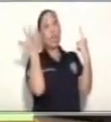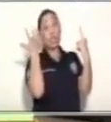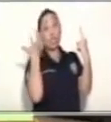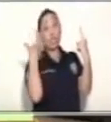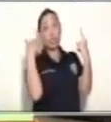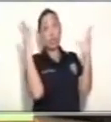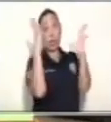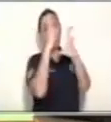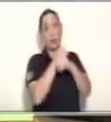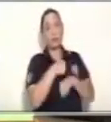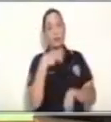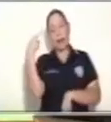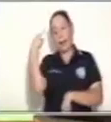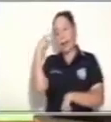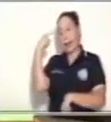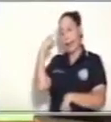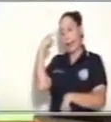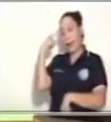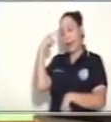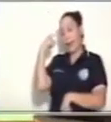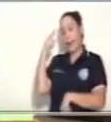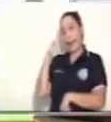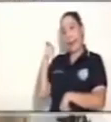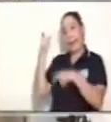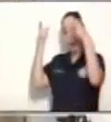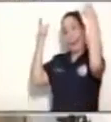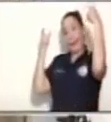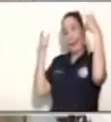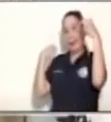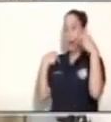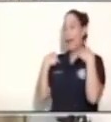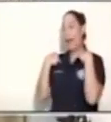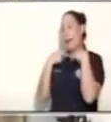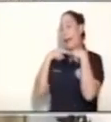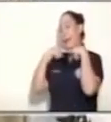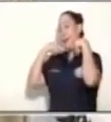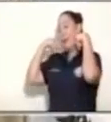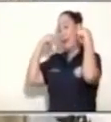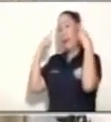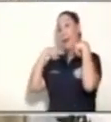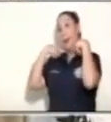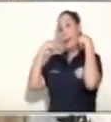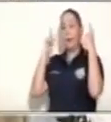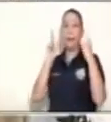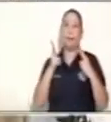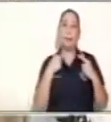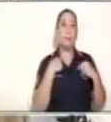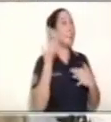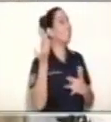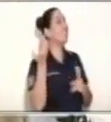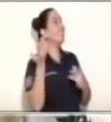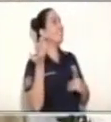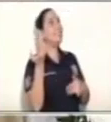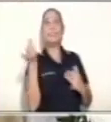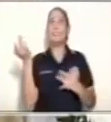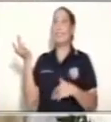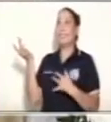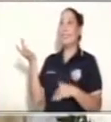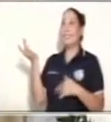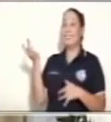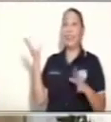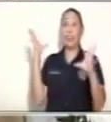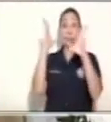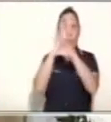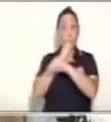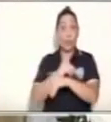dejar de pensar en el personaje que las encanta y las enamora a diario. A diario